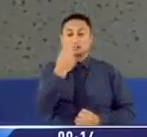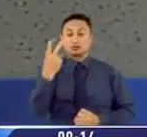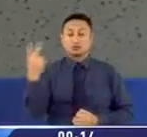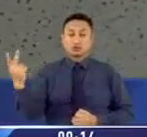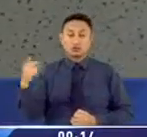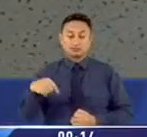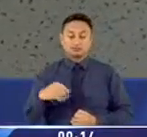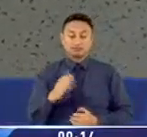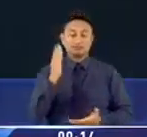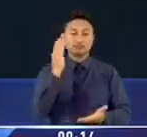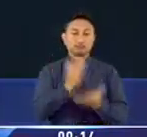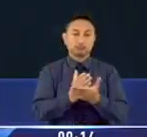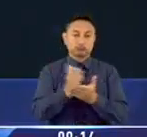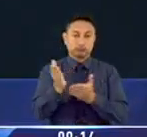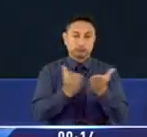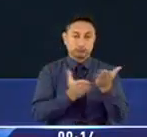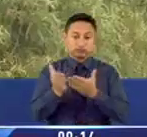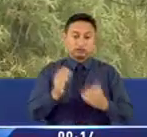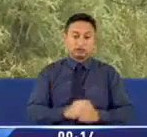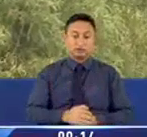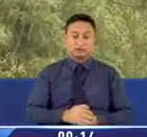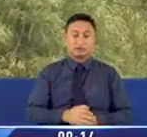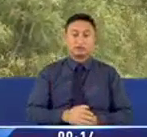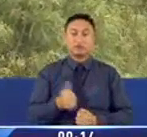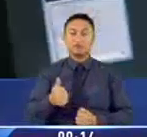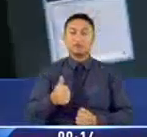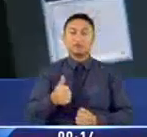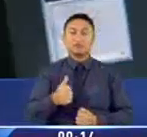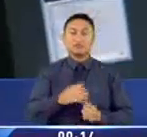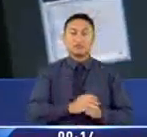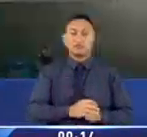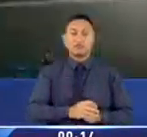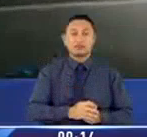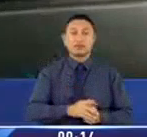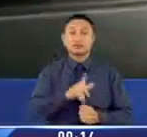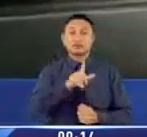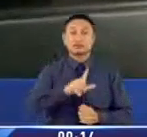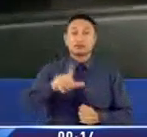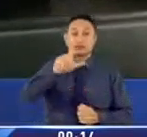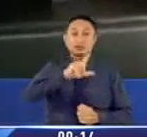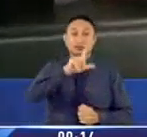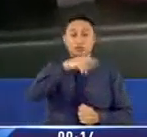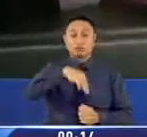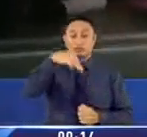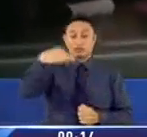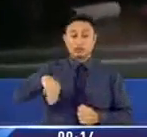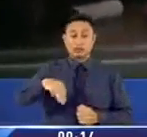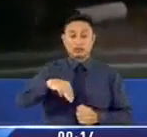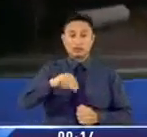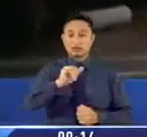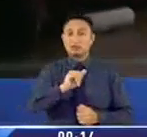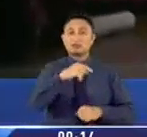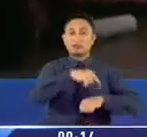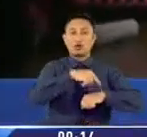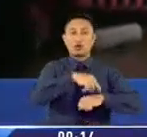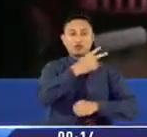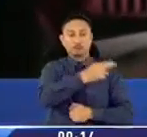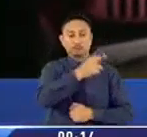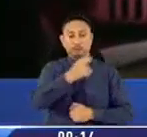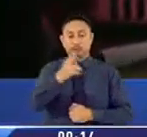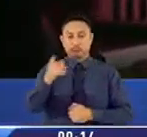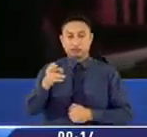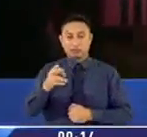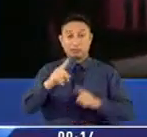del servicio eléctrico será en el mismo horario por zonas durante estos 3 días, según informó la empresa.